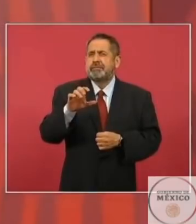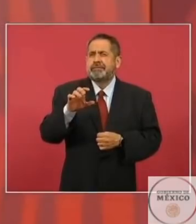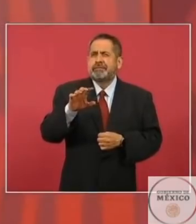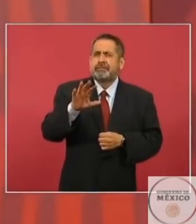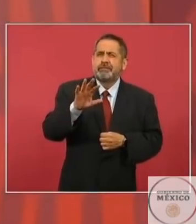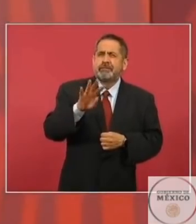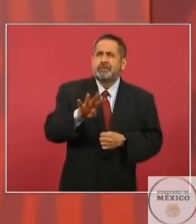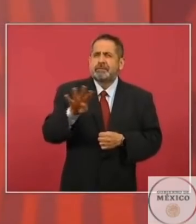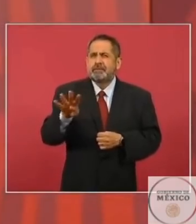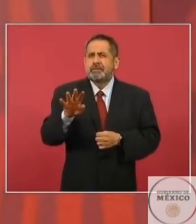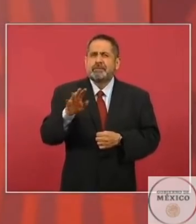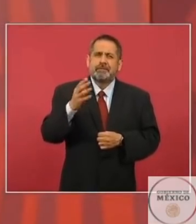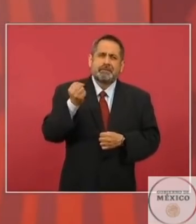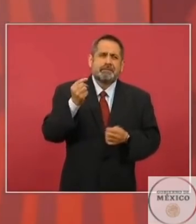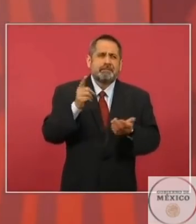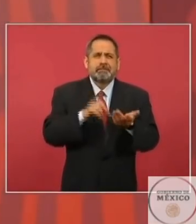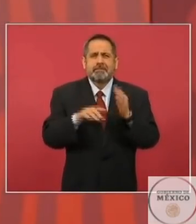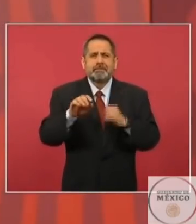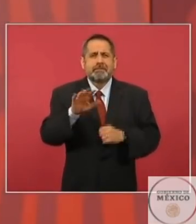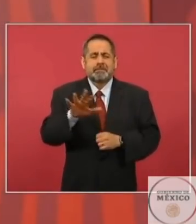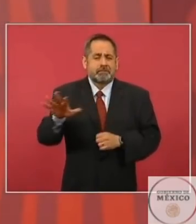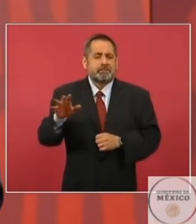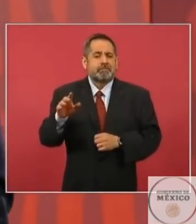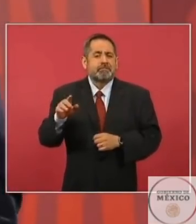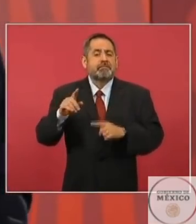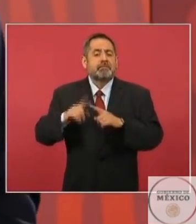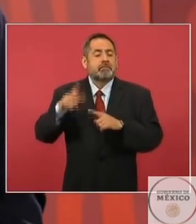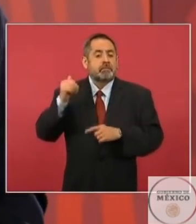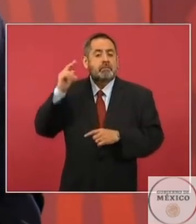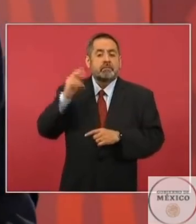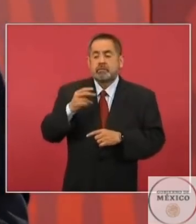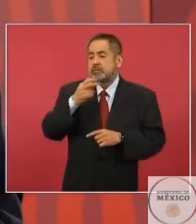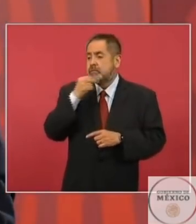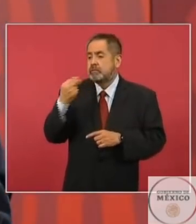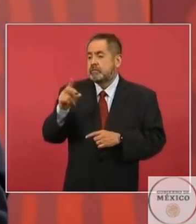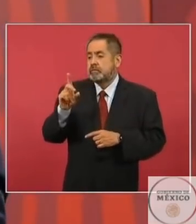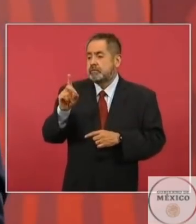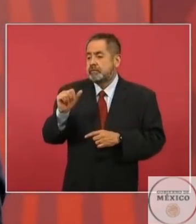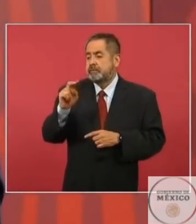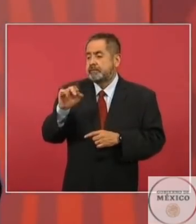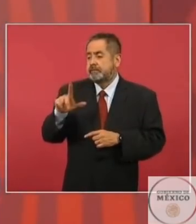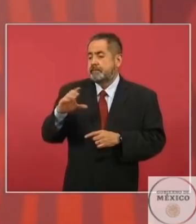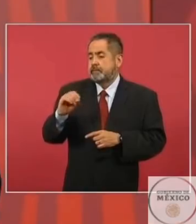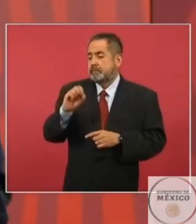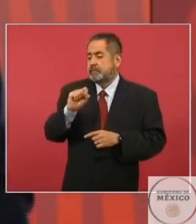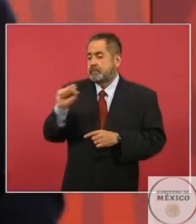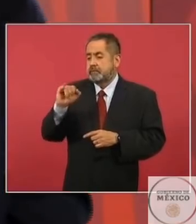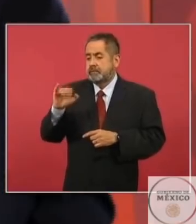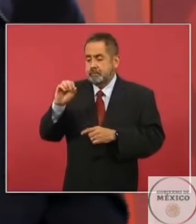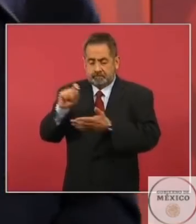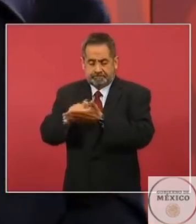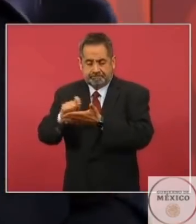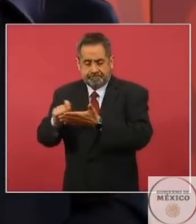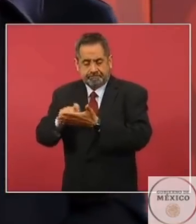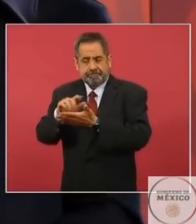1944, 45 escribió don Daniel Cosío Villegas un texto que lo recomiendo